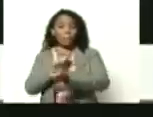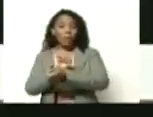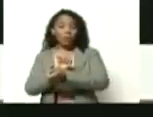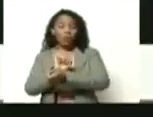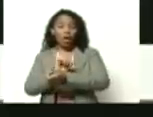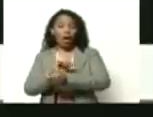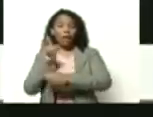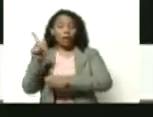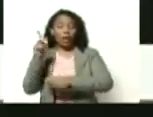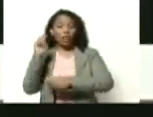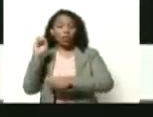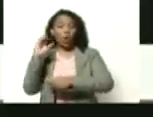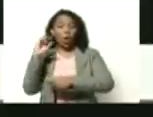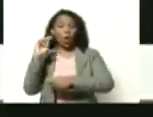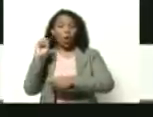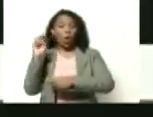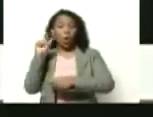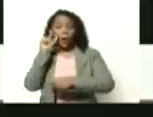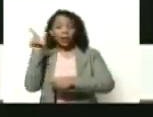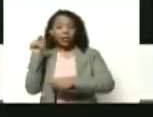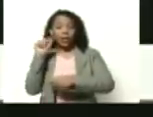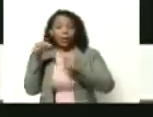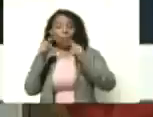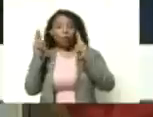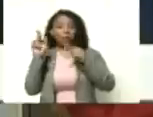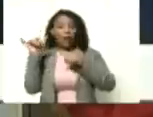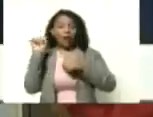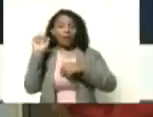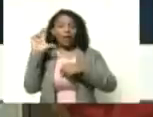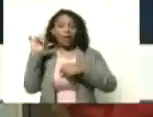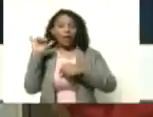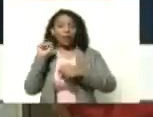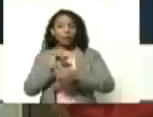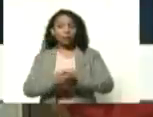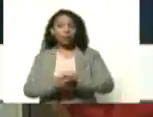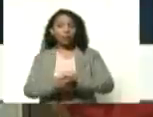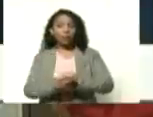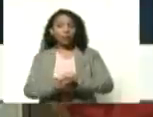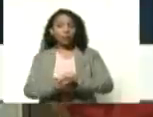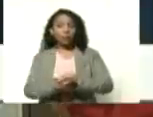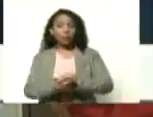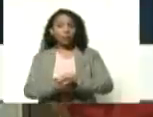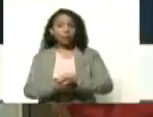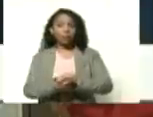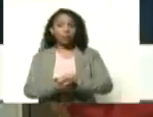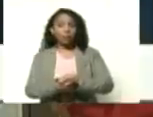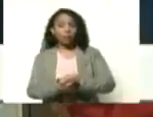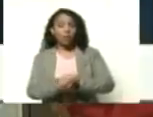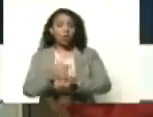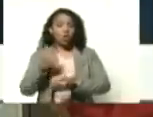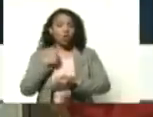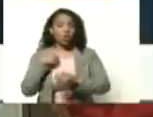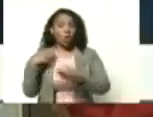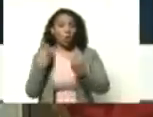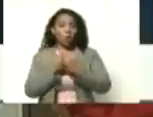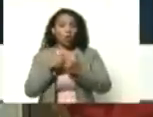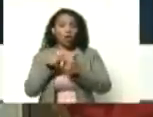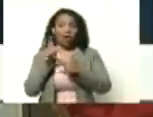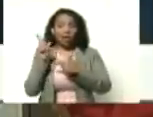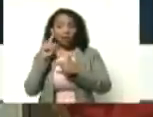tocorón y puente ayala y él dice yo soy al lado de él